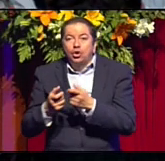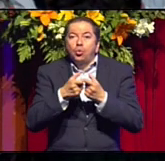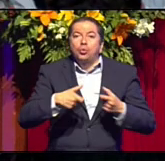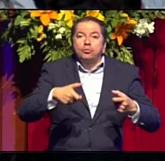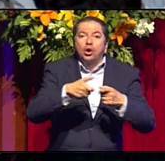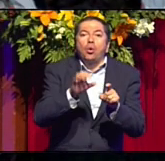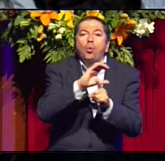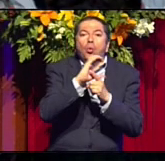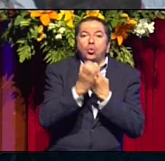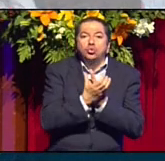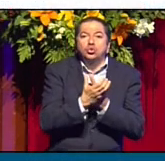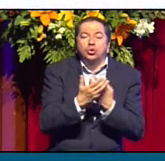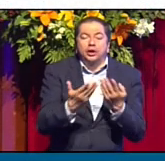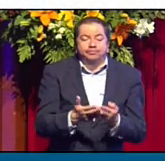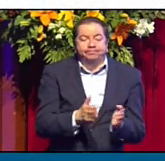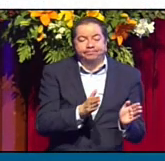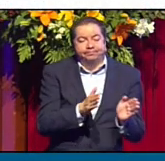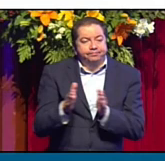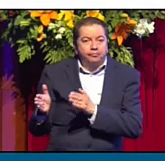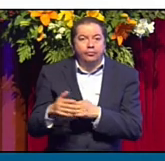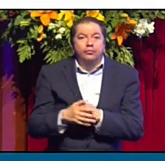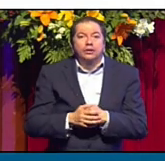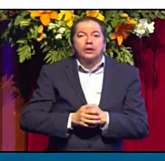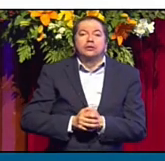Cultura. El plan